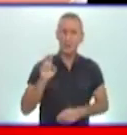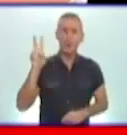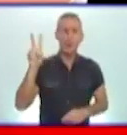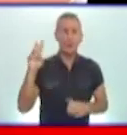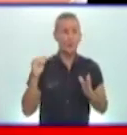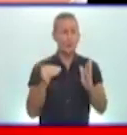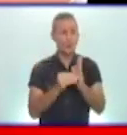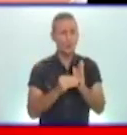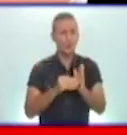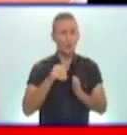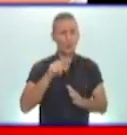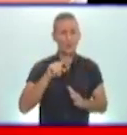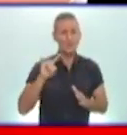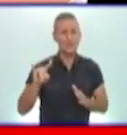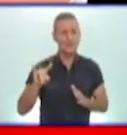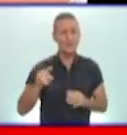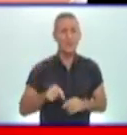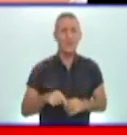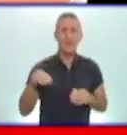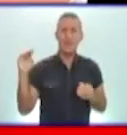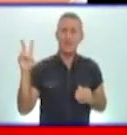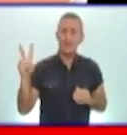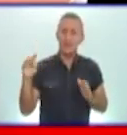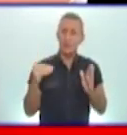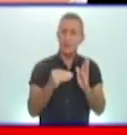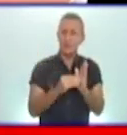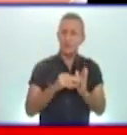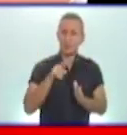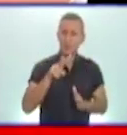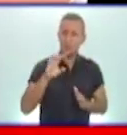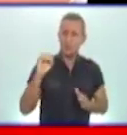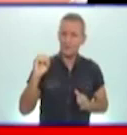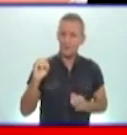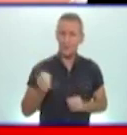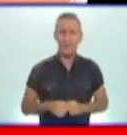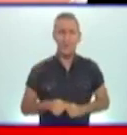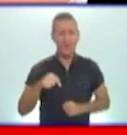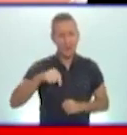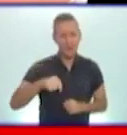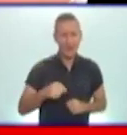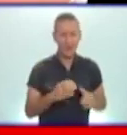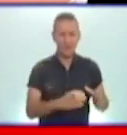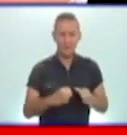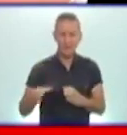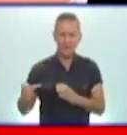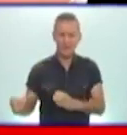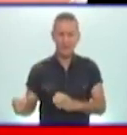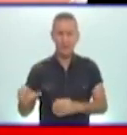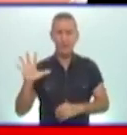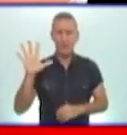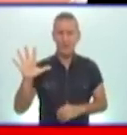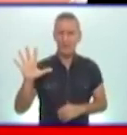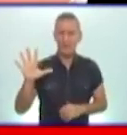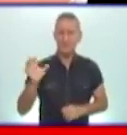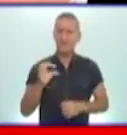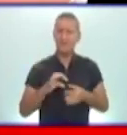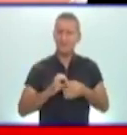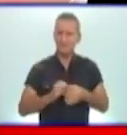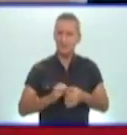2019-2020. Veamos con qué materiales vamos a trabajar en estos encuentros con la lengua española quinto grado.